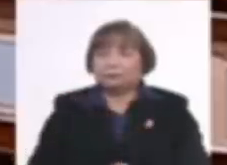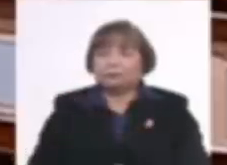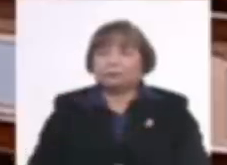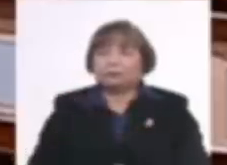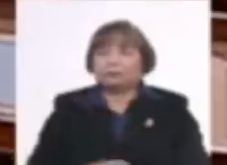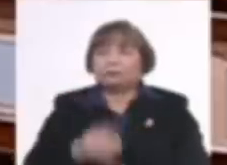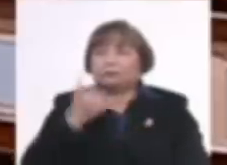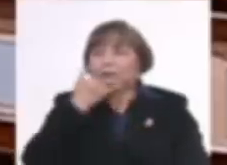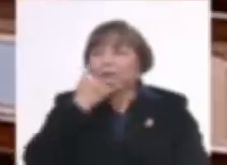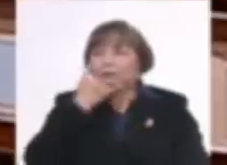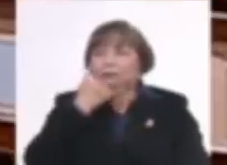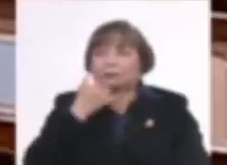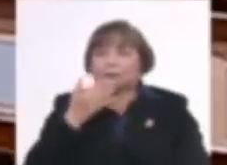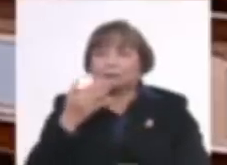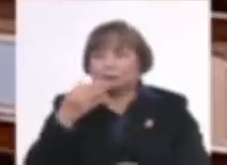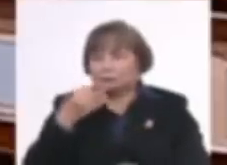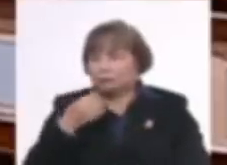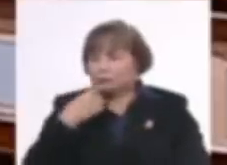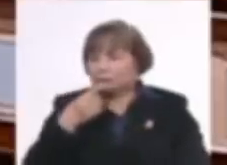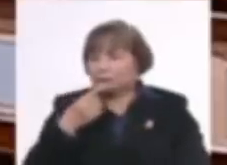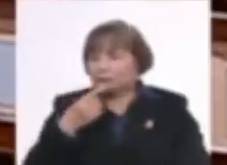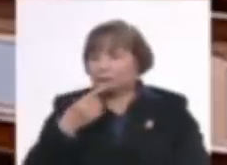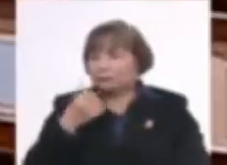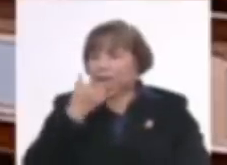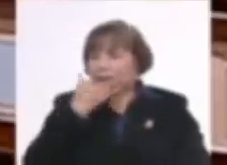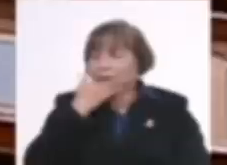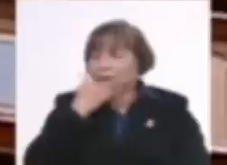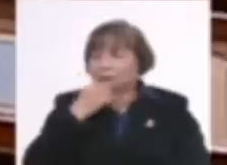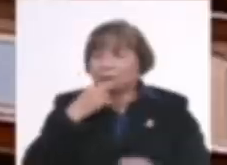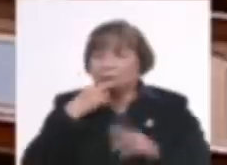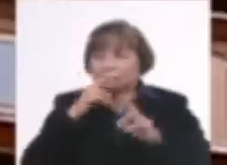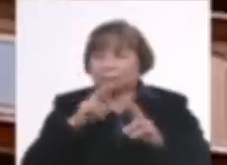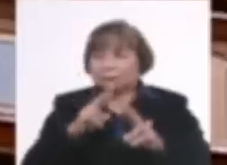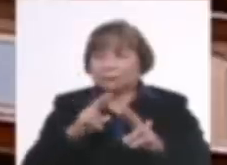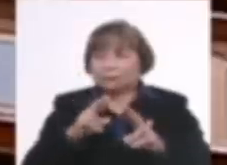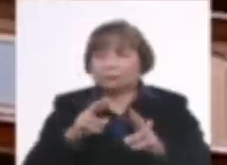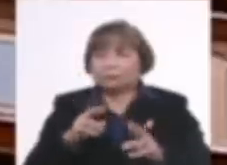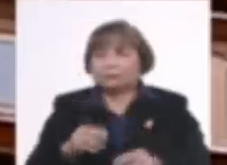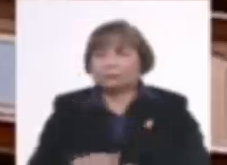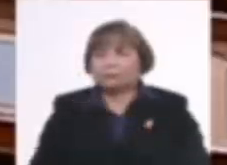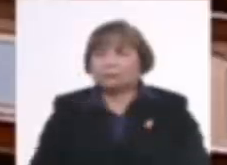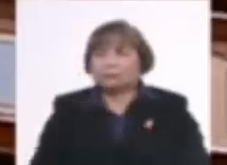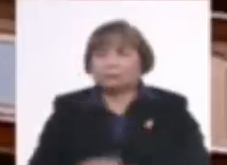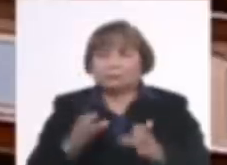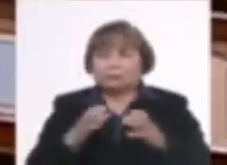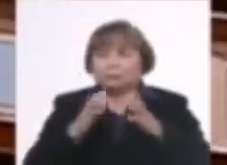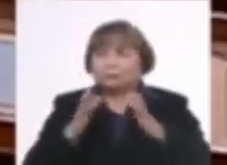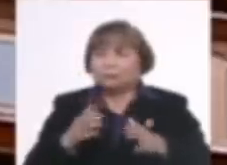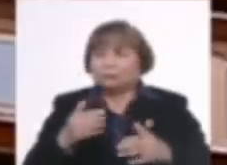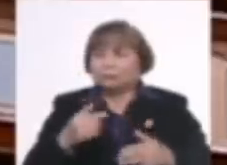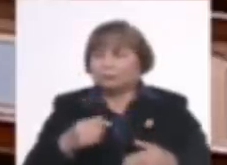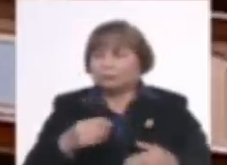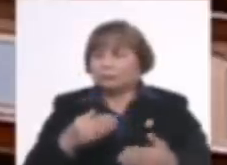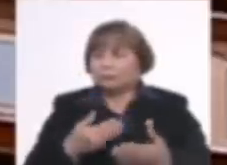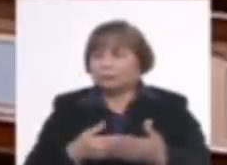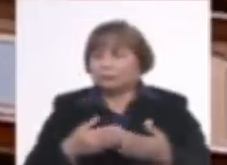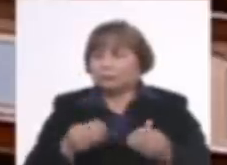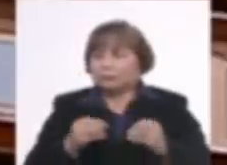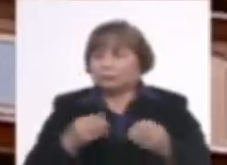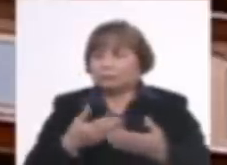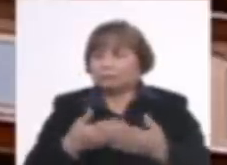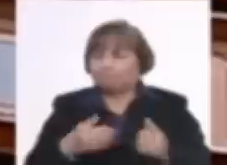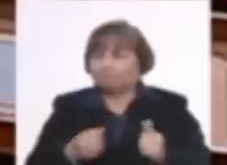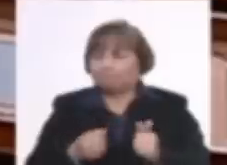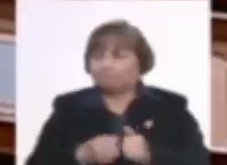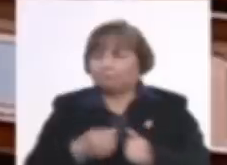se equivocan, ¿no? Es lo que dijo, se equivocan. Esto respondiendo a la pregunta, esto, congresista. Perdón, la puerta, señor presidente,